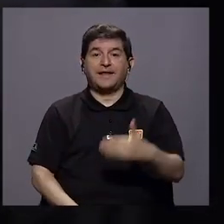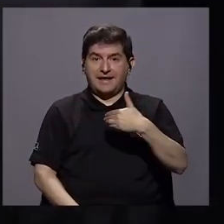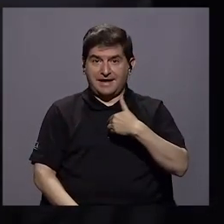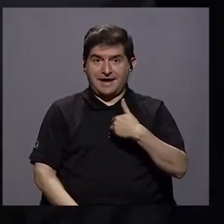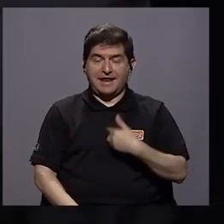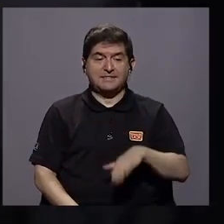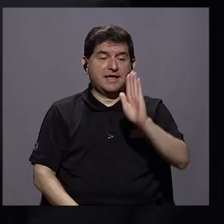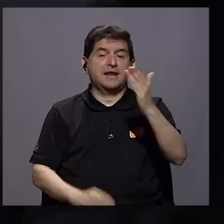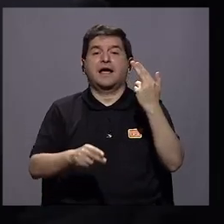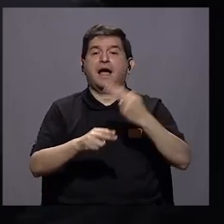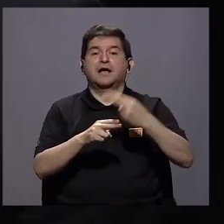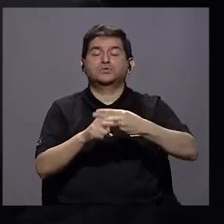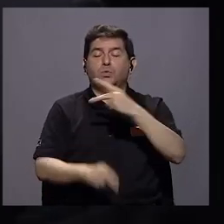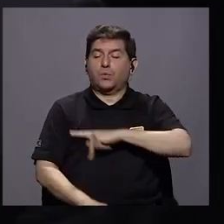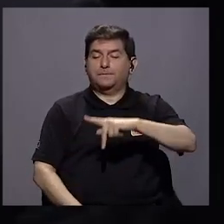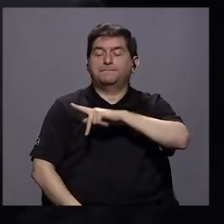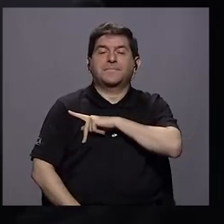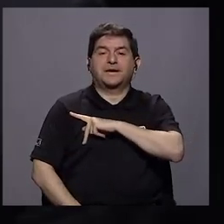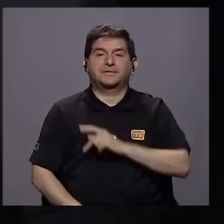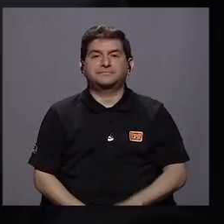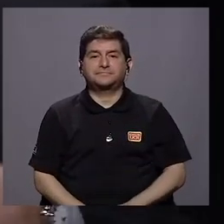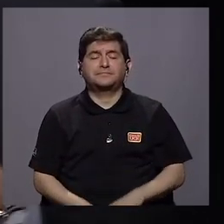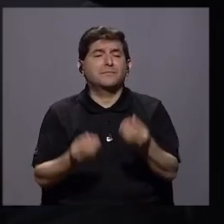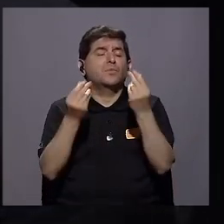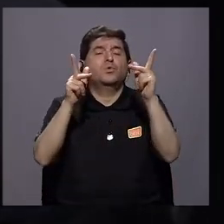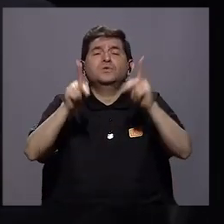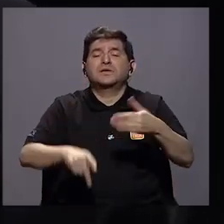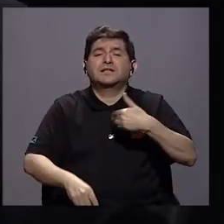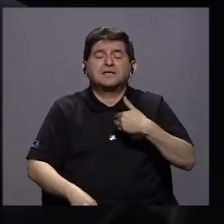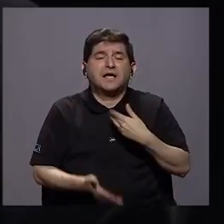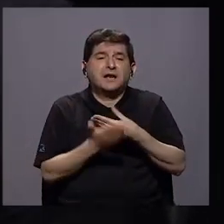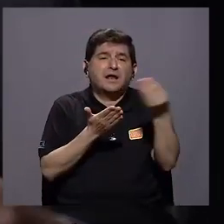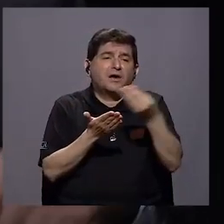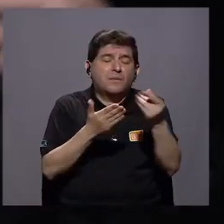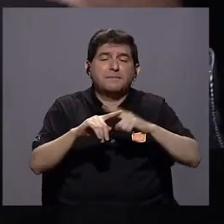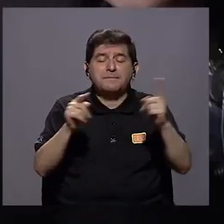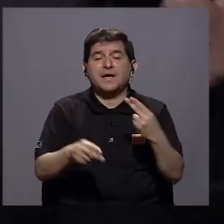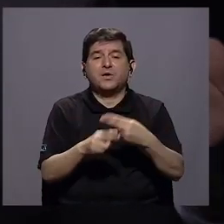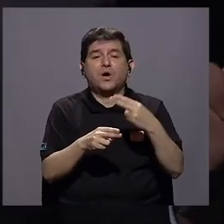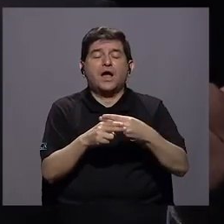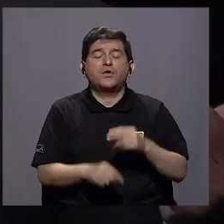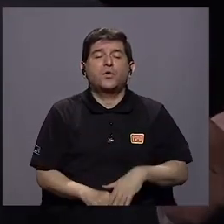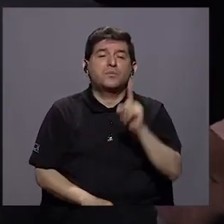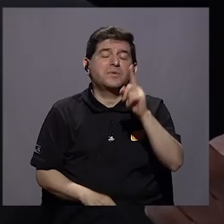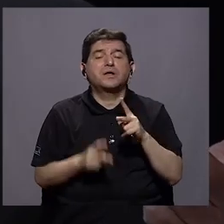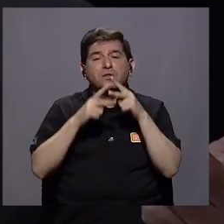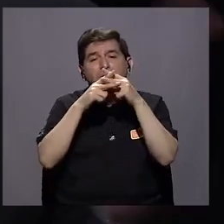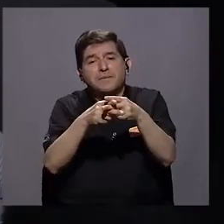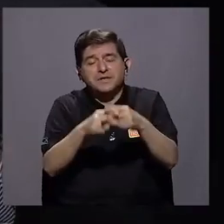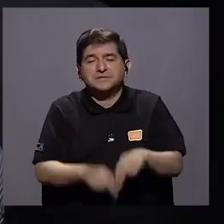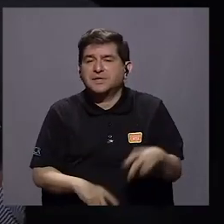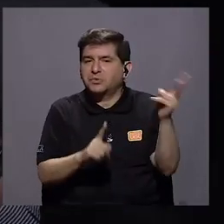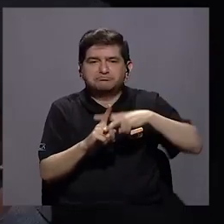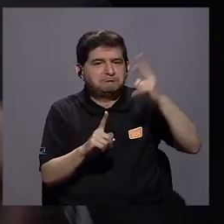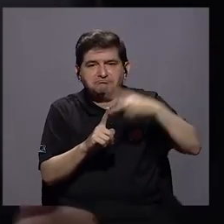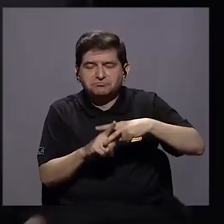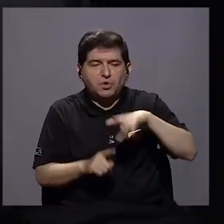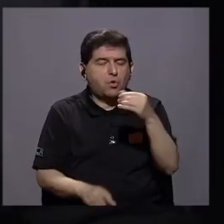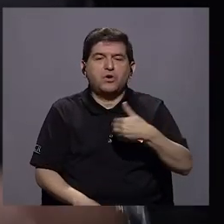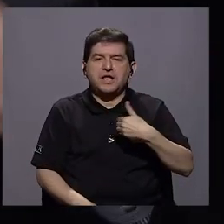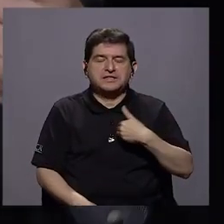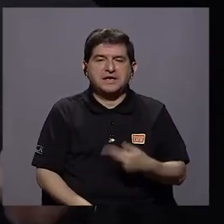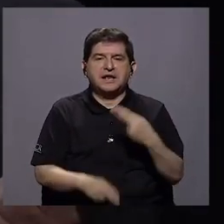la tiene a su nombre personal, porque mucha gente las tiene compradas, pero las tiene a nombre de un fideicomiso, ahí no aplica. O